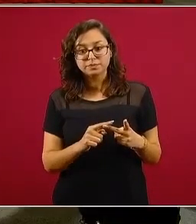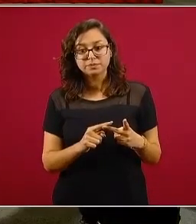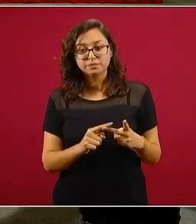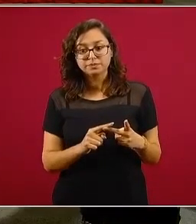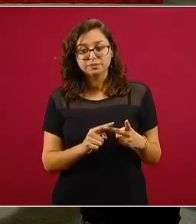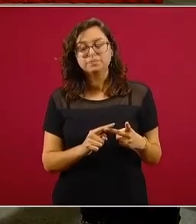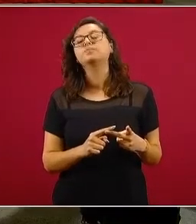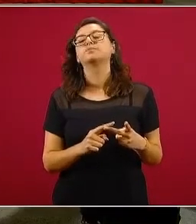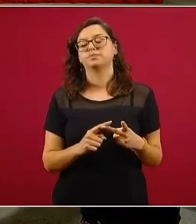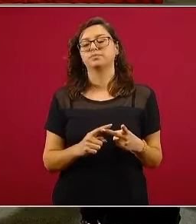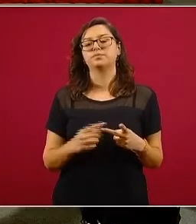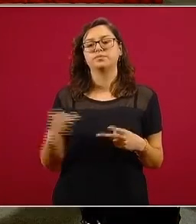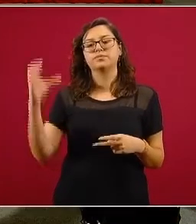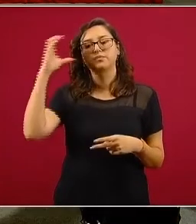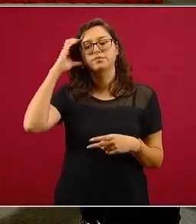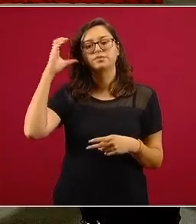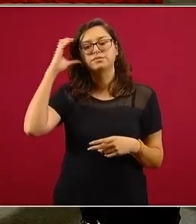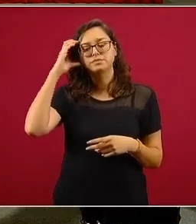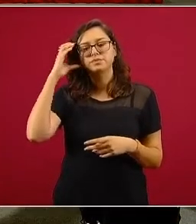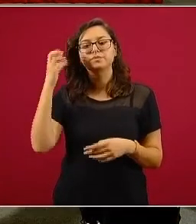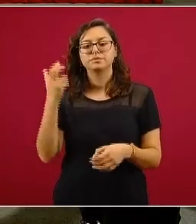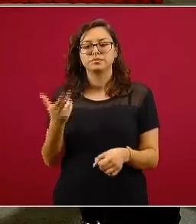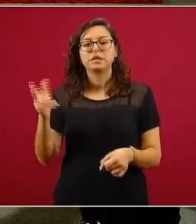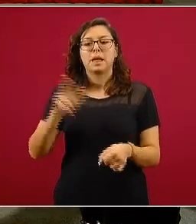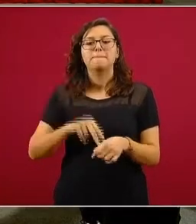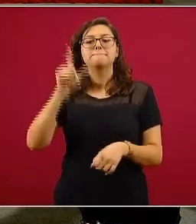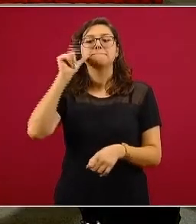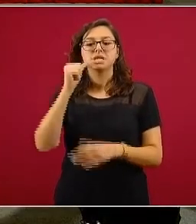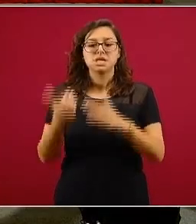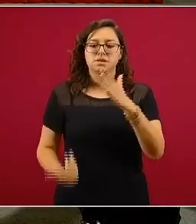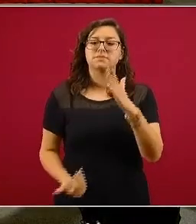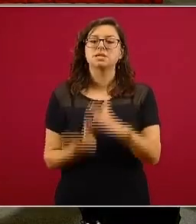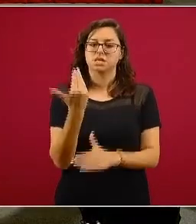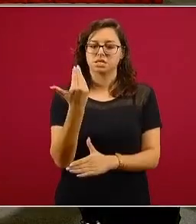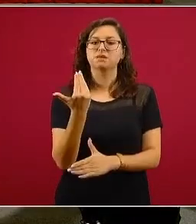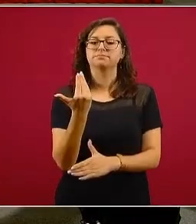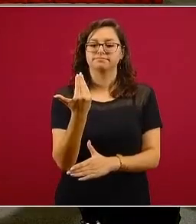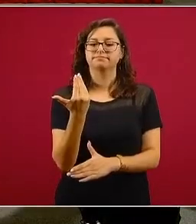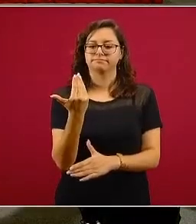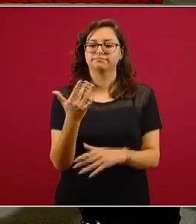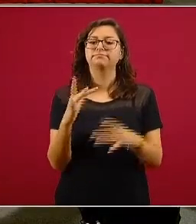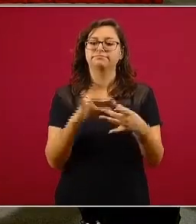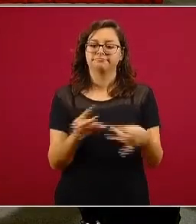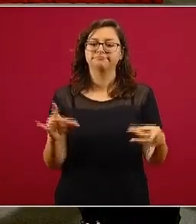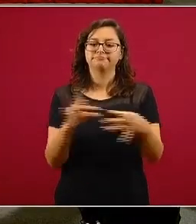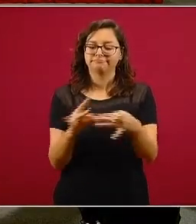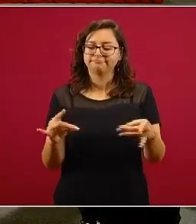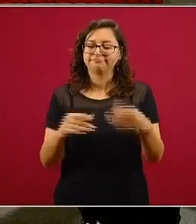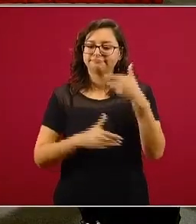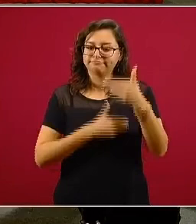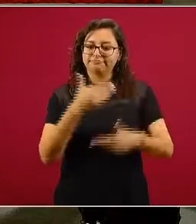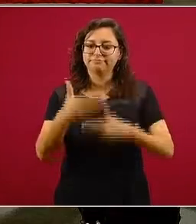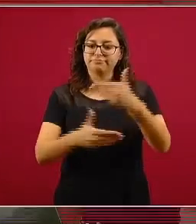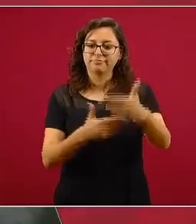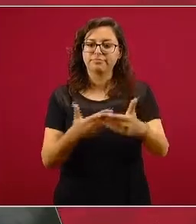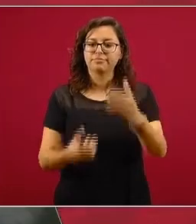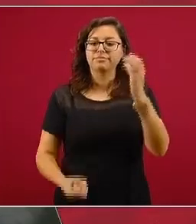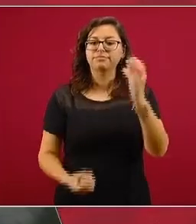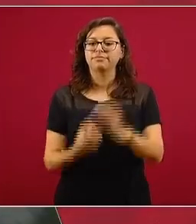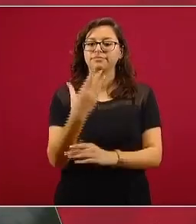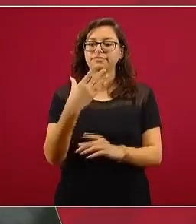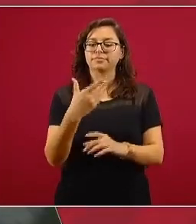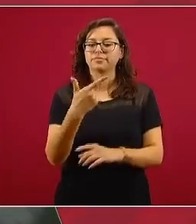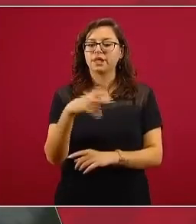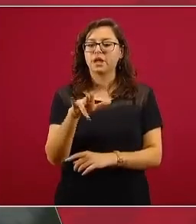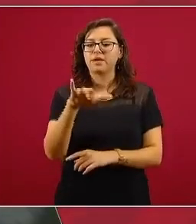Camas hospitalarias. Mañana en el Pulso de la Salud probablemente vamos a presentar avances de la guía de continuidad